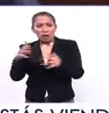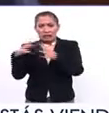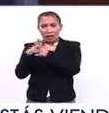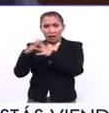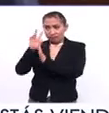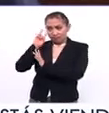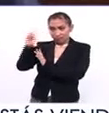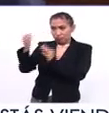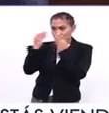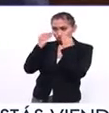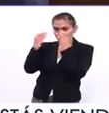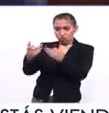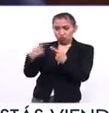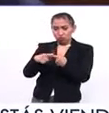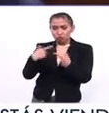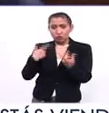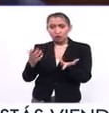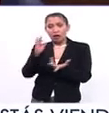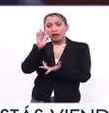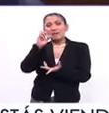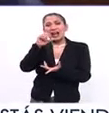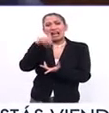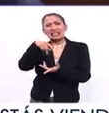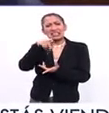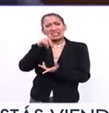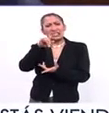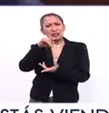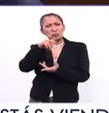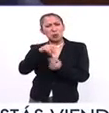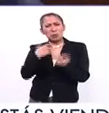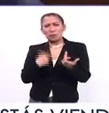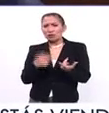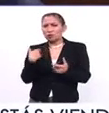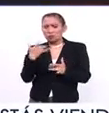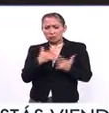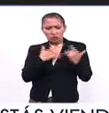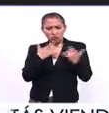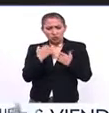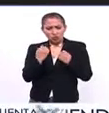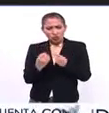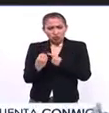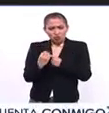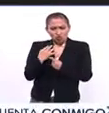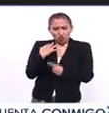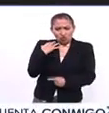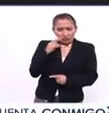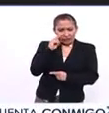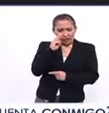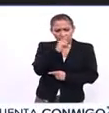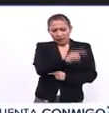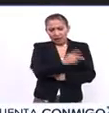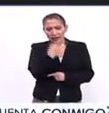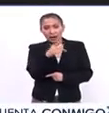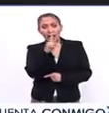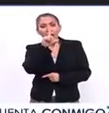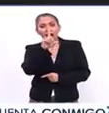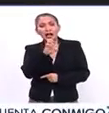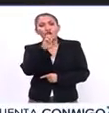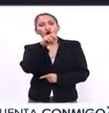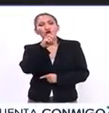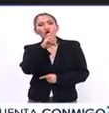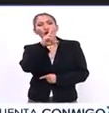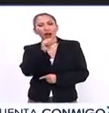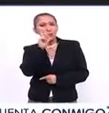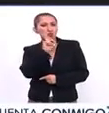guerras, sí, padecieron el franquismo. Con enormes, además, con un peso emocional fuerte que se ve. Digo, el de Leonora es